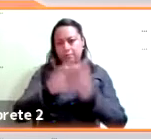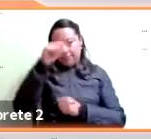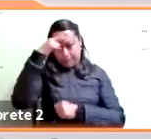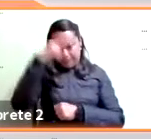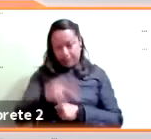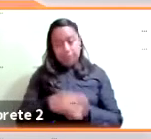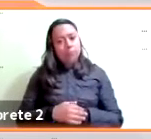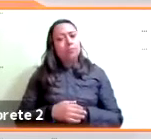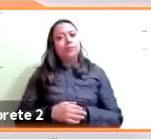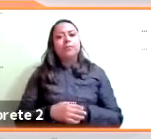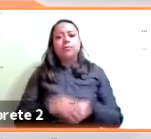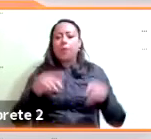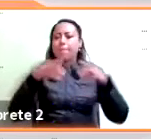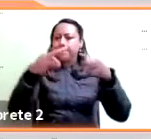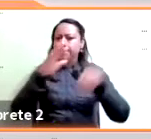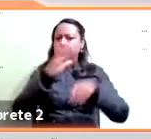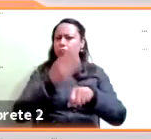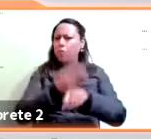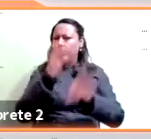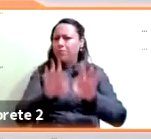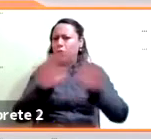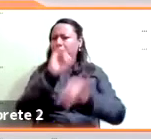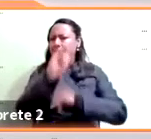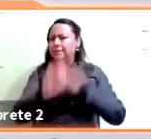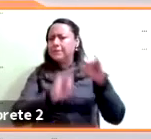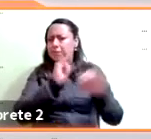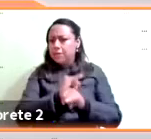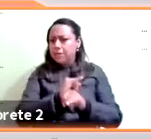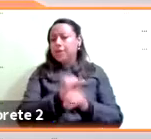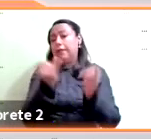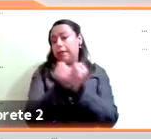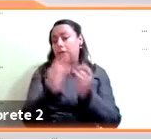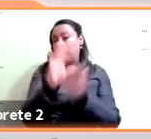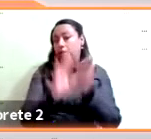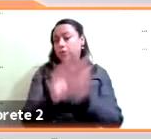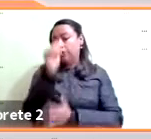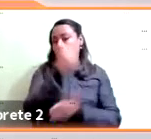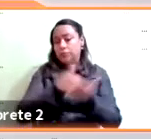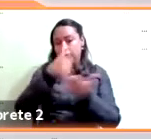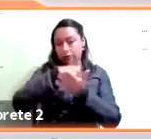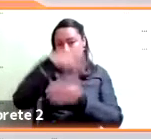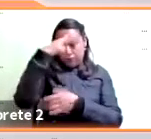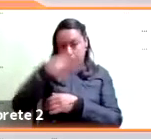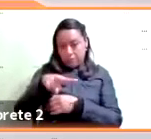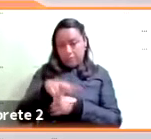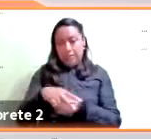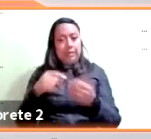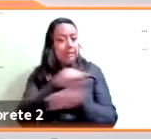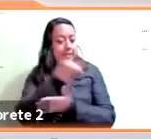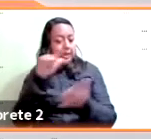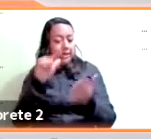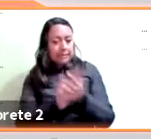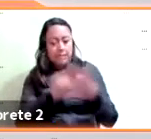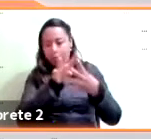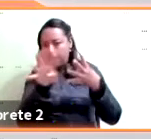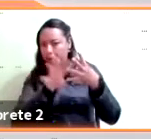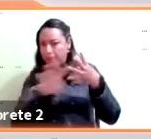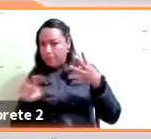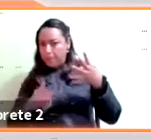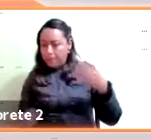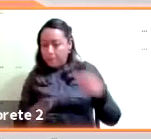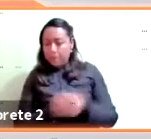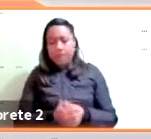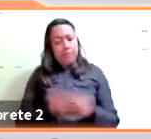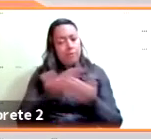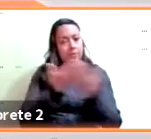los tratados e instrumentos internacionales en la Constitución Política de la Ciudad de México y las leyes que de ella emanan. La Ley